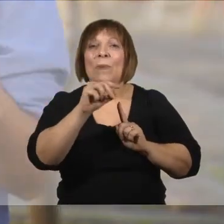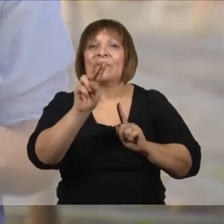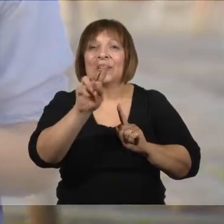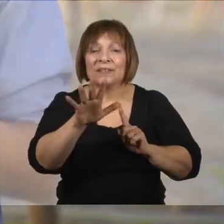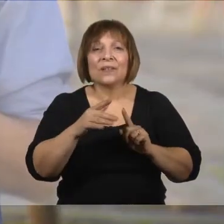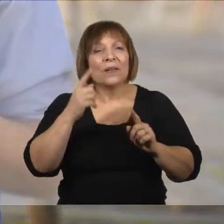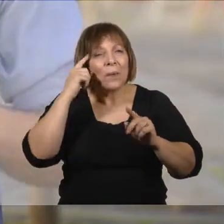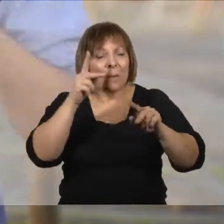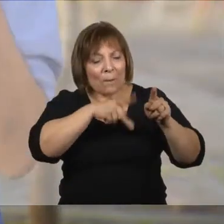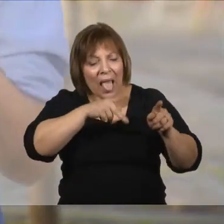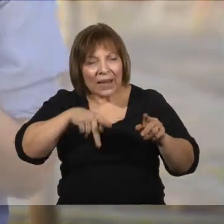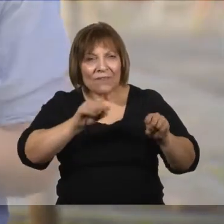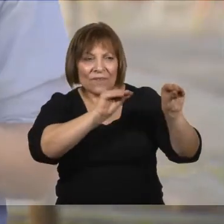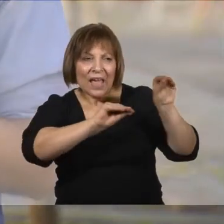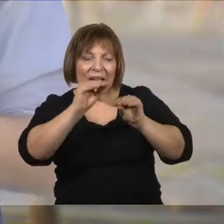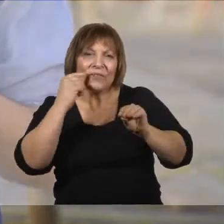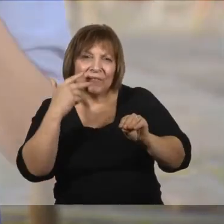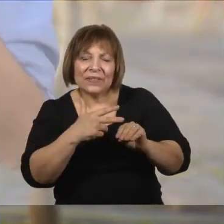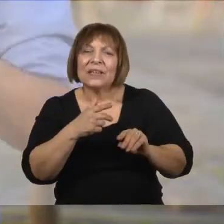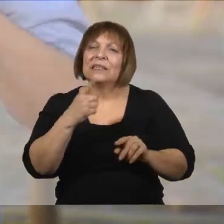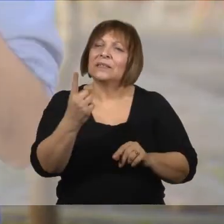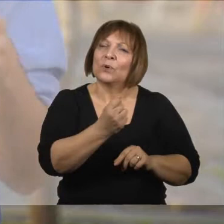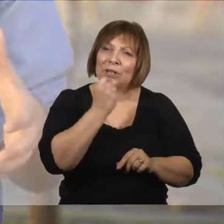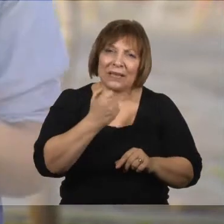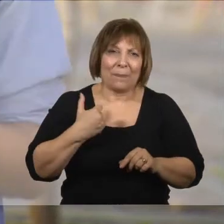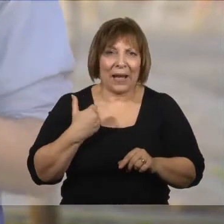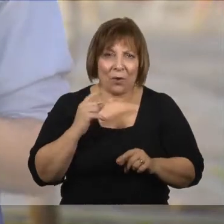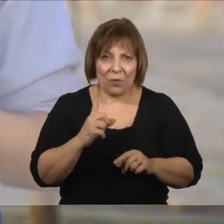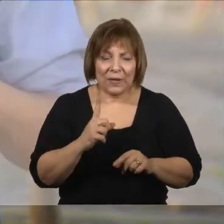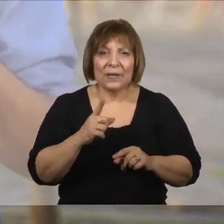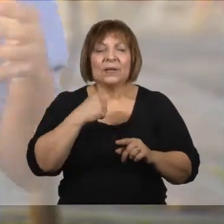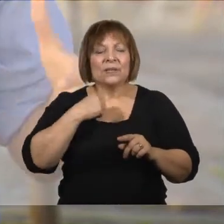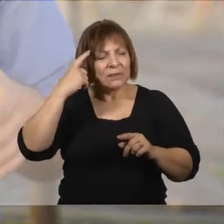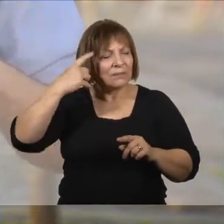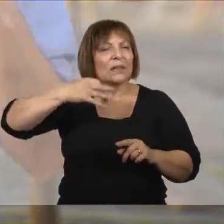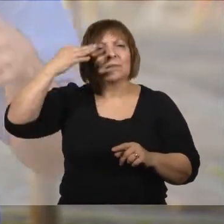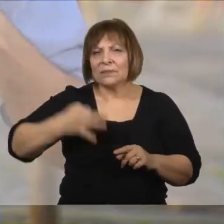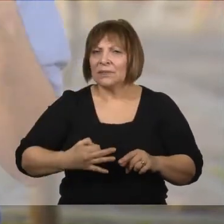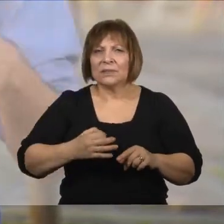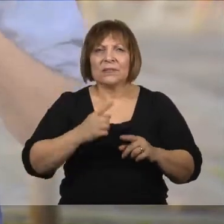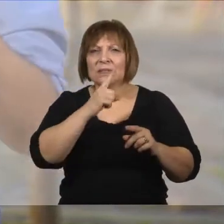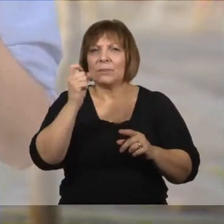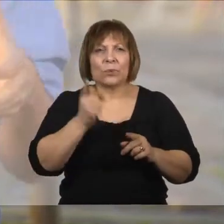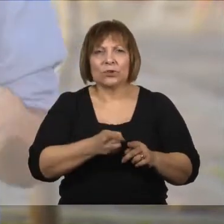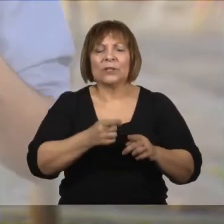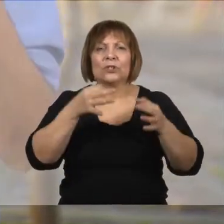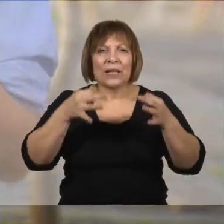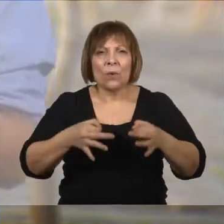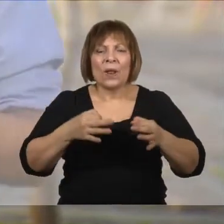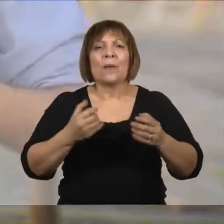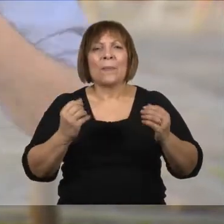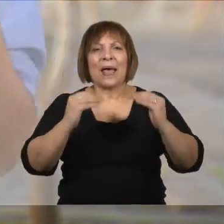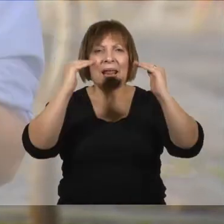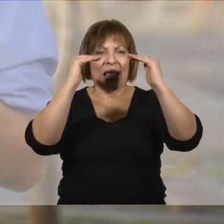Planificar en políticas de juventud es importante, pero sobre todo es imprescindible. Estamos convencidos de los enormes avances que hemos tenido en